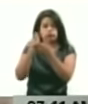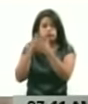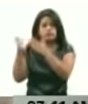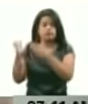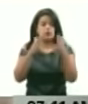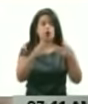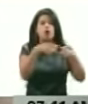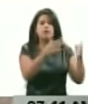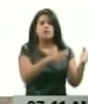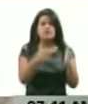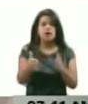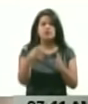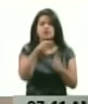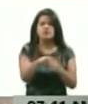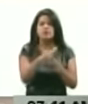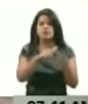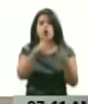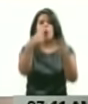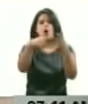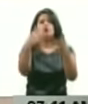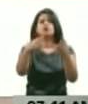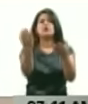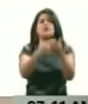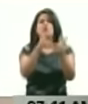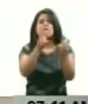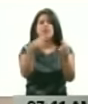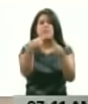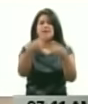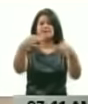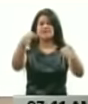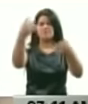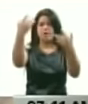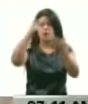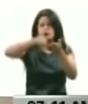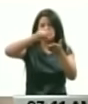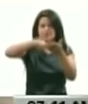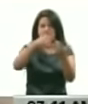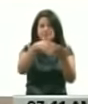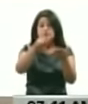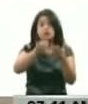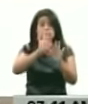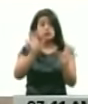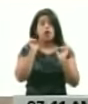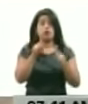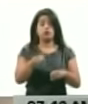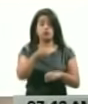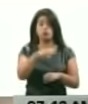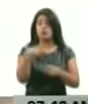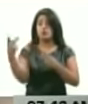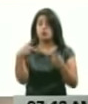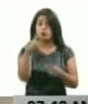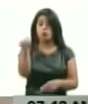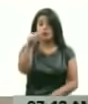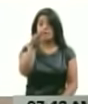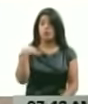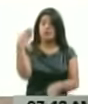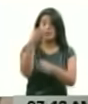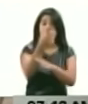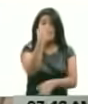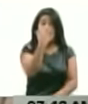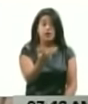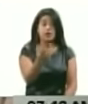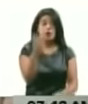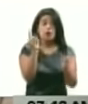de libros raros y manuscritos, donde les invito a todos los venezolanos y venezolanas a ir a la